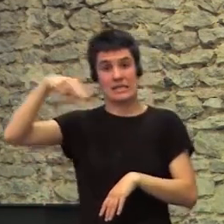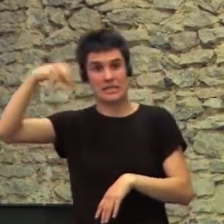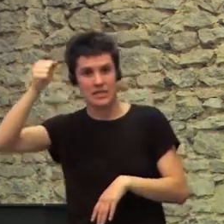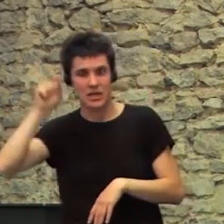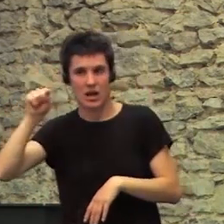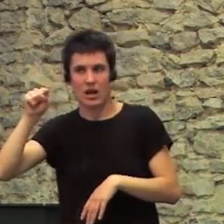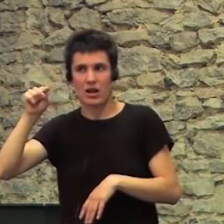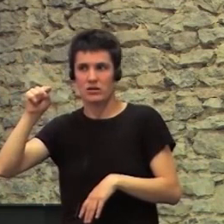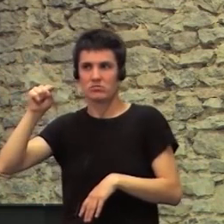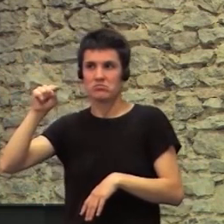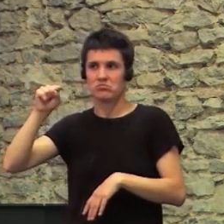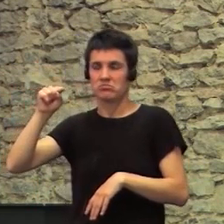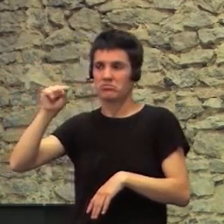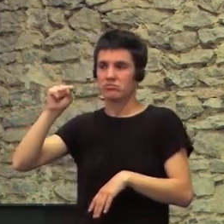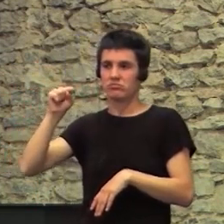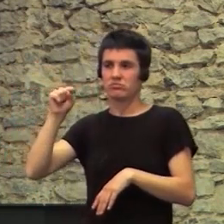Herculín Barbín.